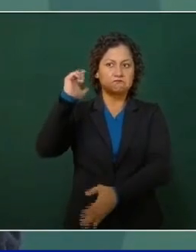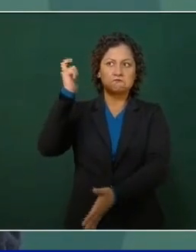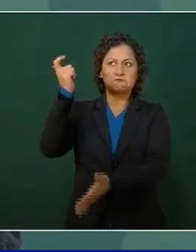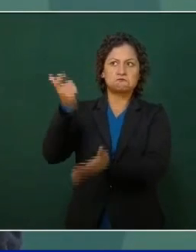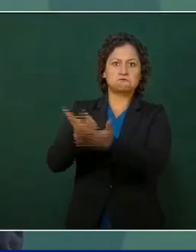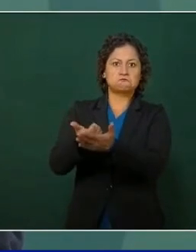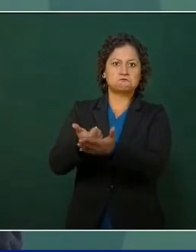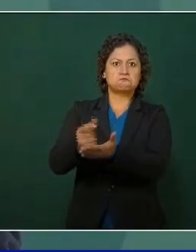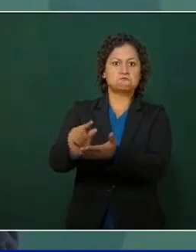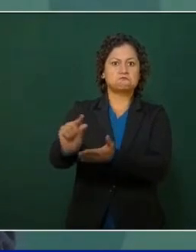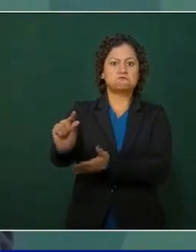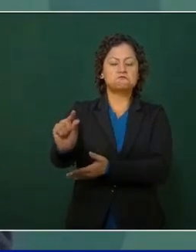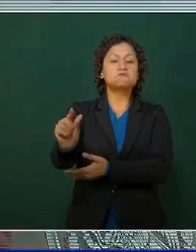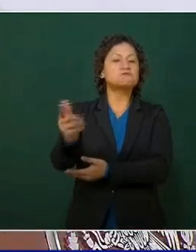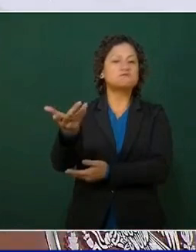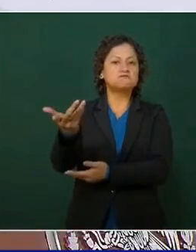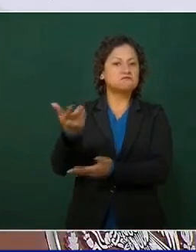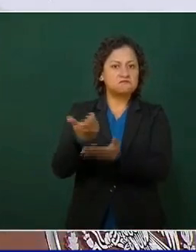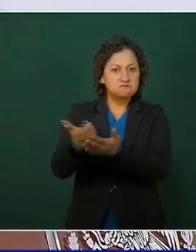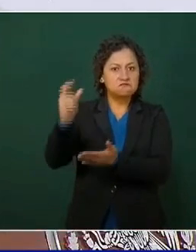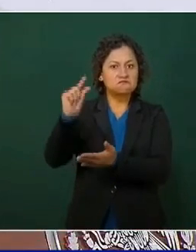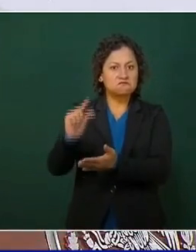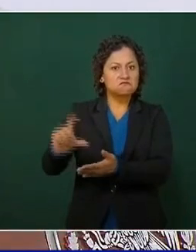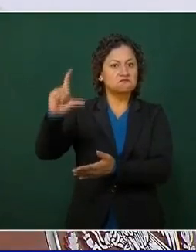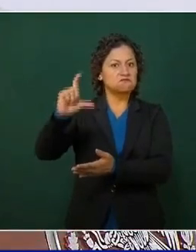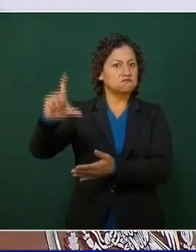de lo que se gana en México.